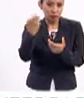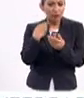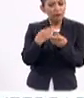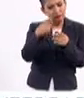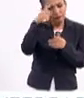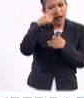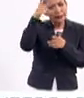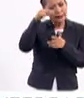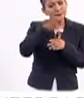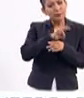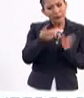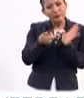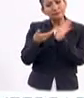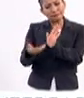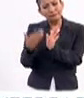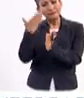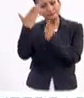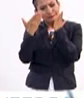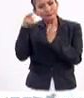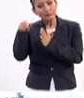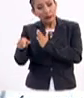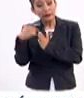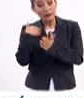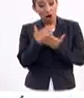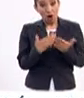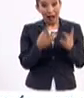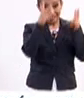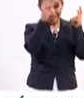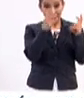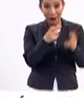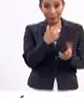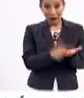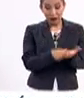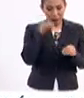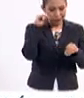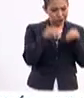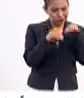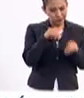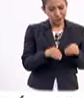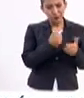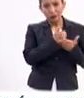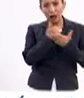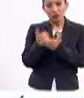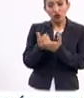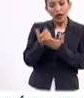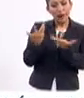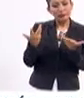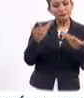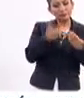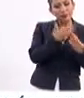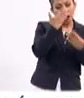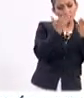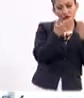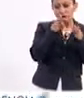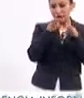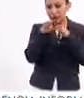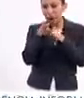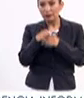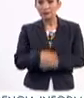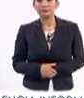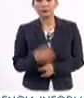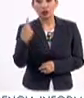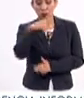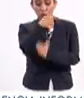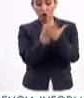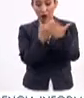flexible y de tal manera que las actividades académicas que hoy se desarrollan en la institución permiten combinar el estudio y el trabajo.